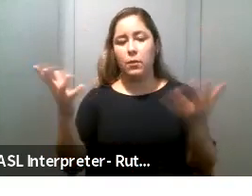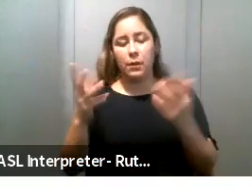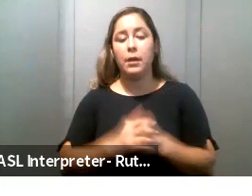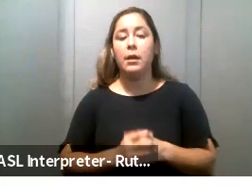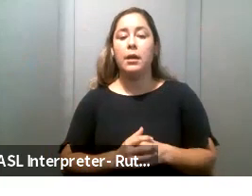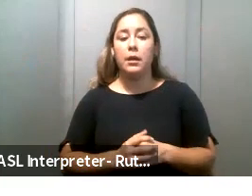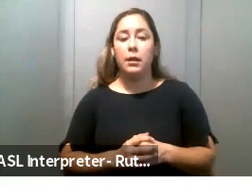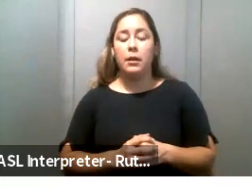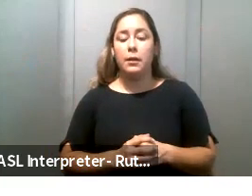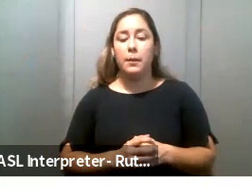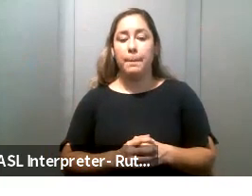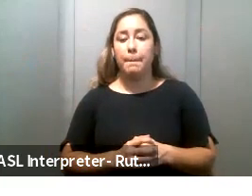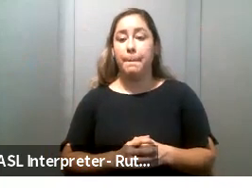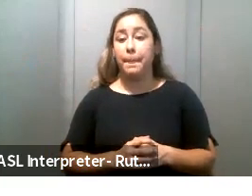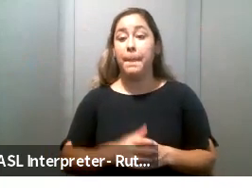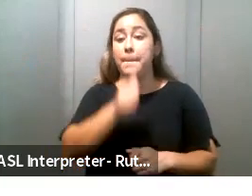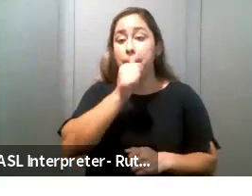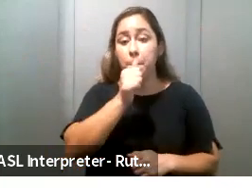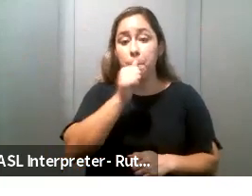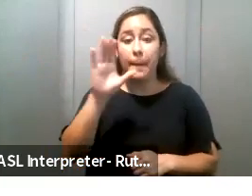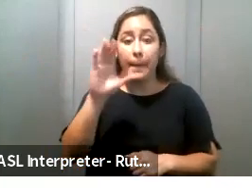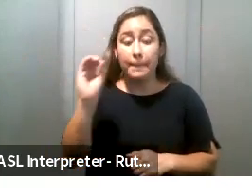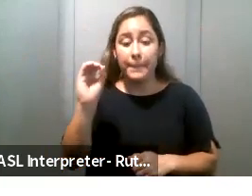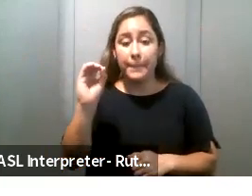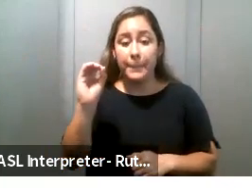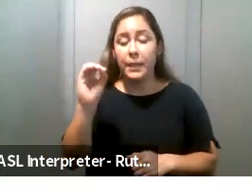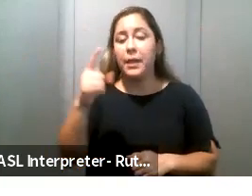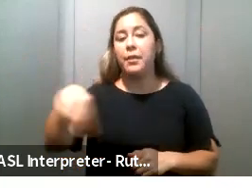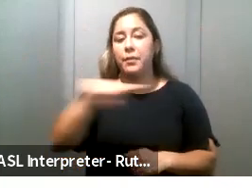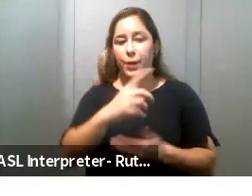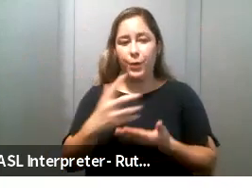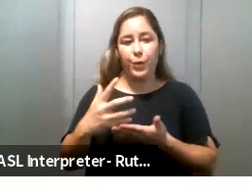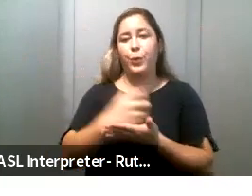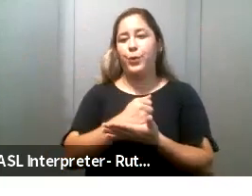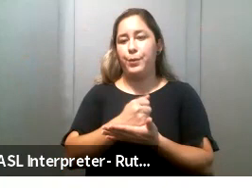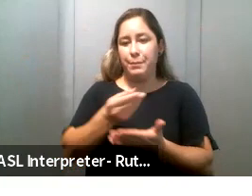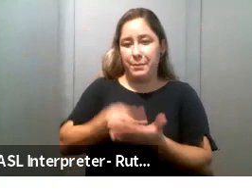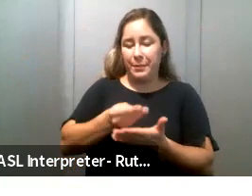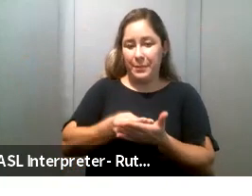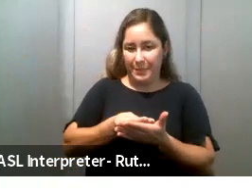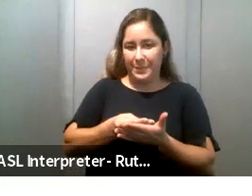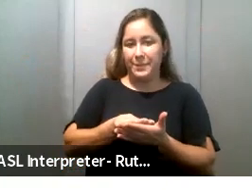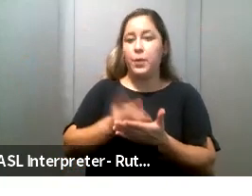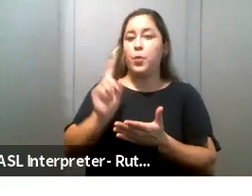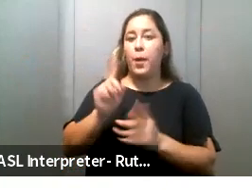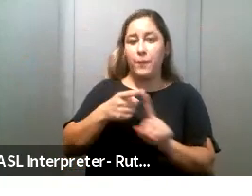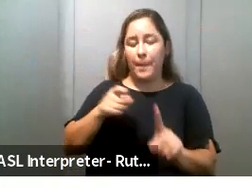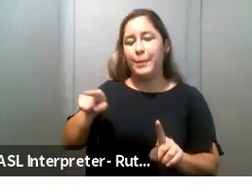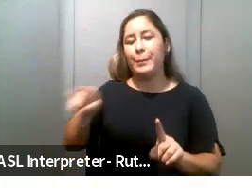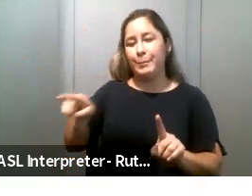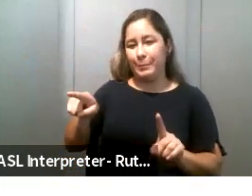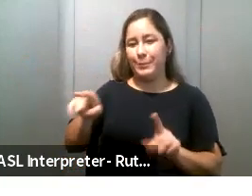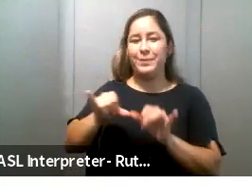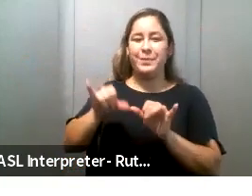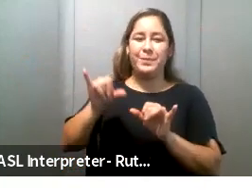contratos para las compañías privadas que están ganando dinero de este sistema de detención. Lo que pasa es